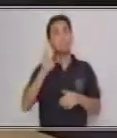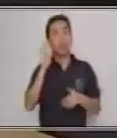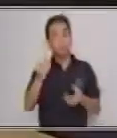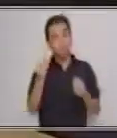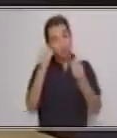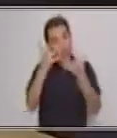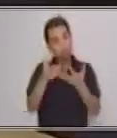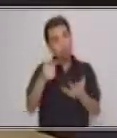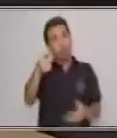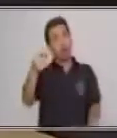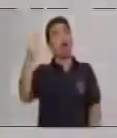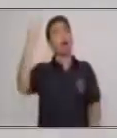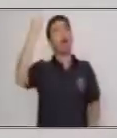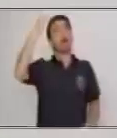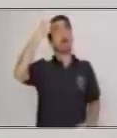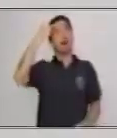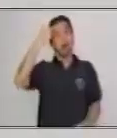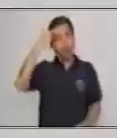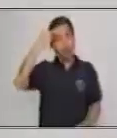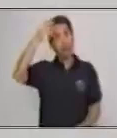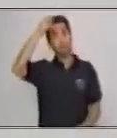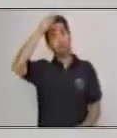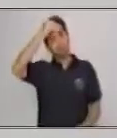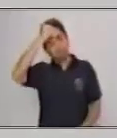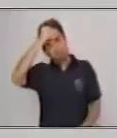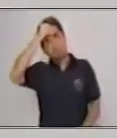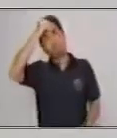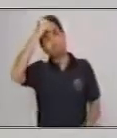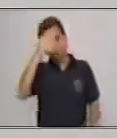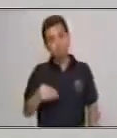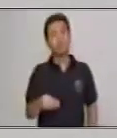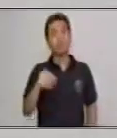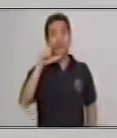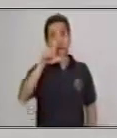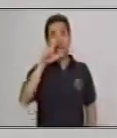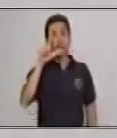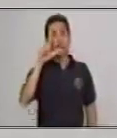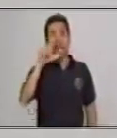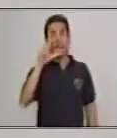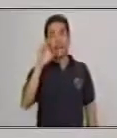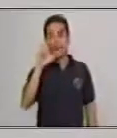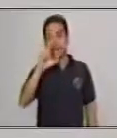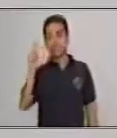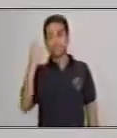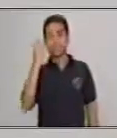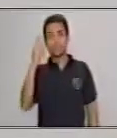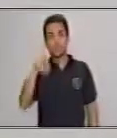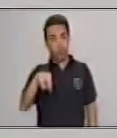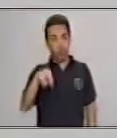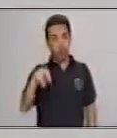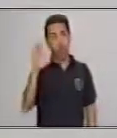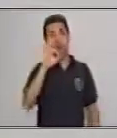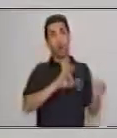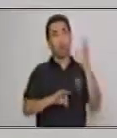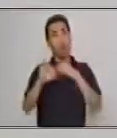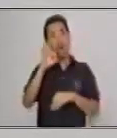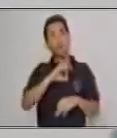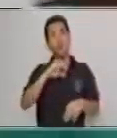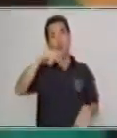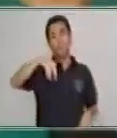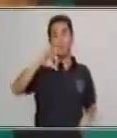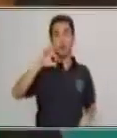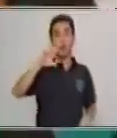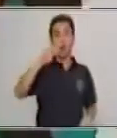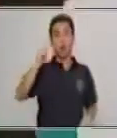características principales. Personajes como animales que están comportándose como humanos y siempre nos dejan una moraleja o una